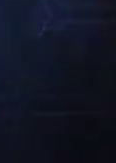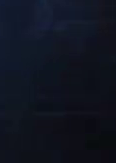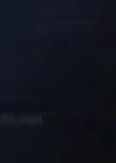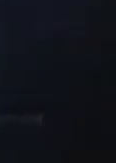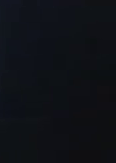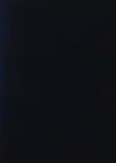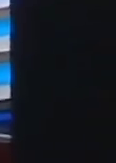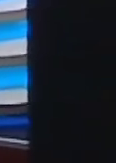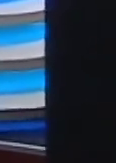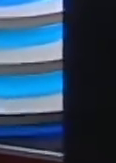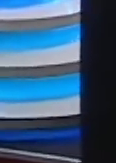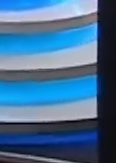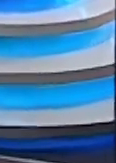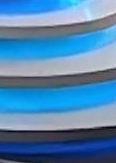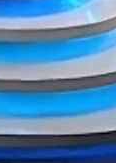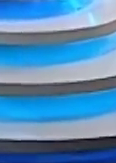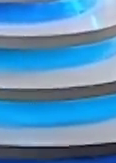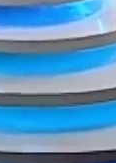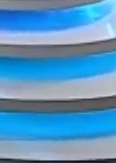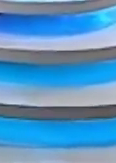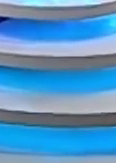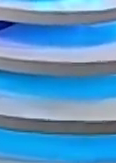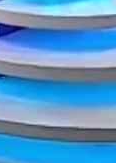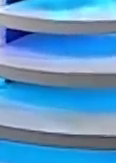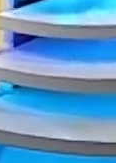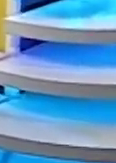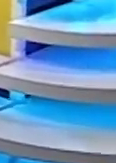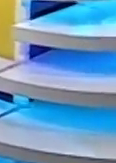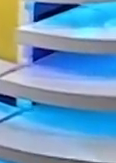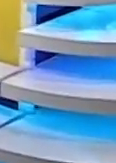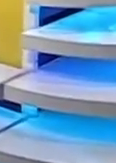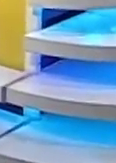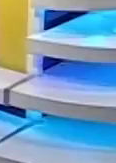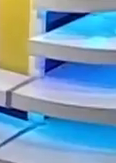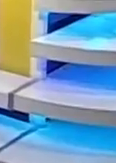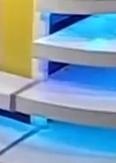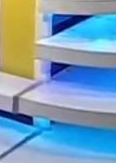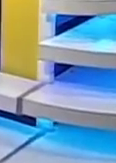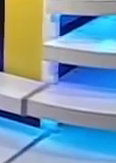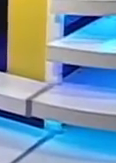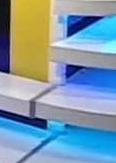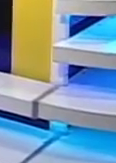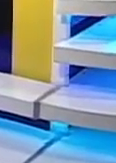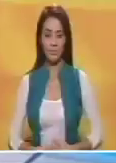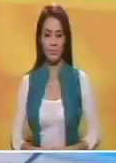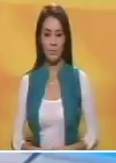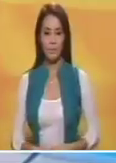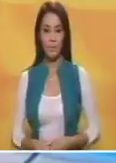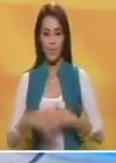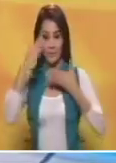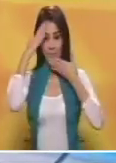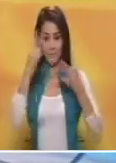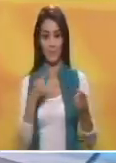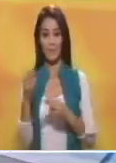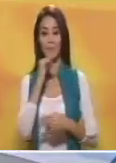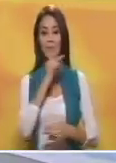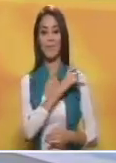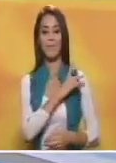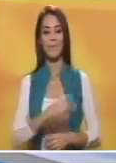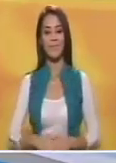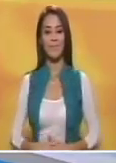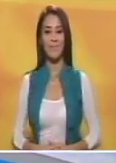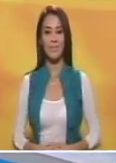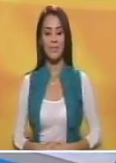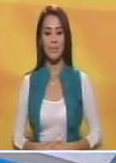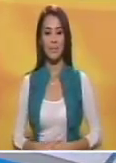Noticiero Venevisión. Información justa y balanceada. Hola, ¿qué tal, amigos? Bienvenidos a la emisión meridiana de su